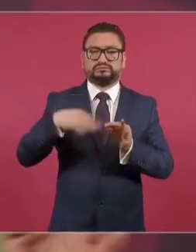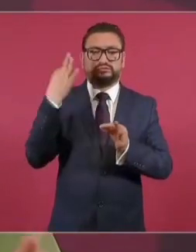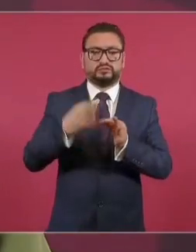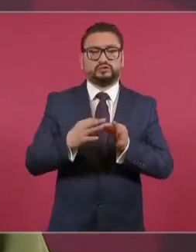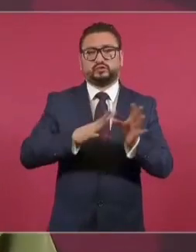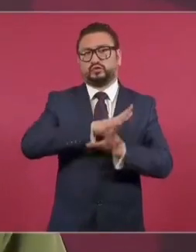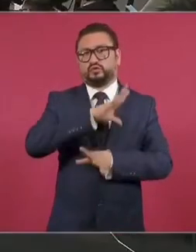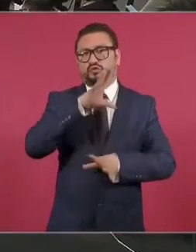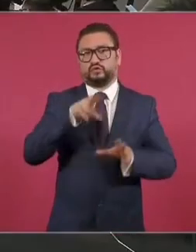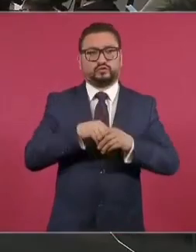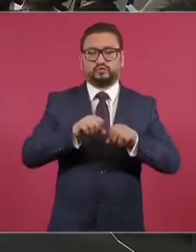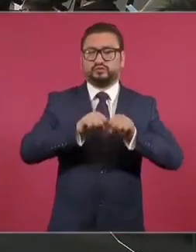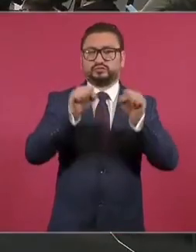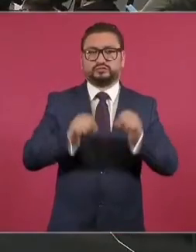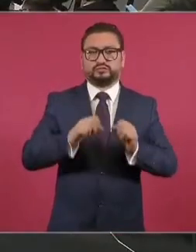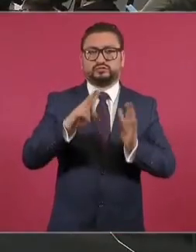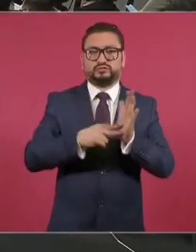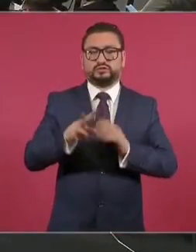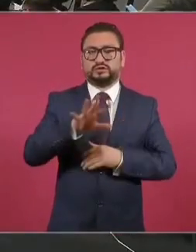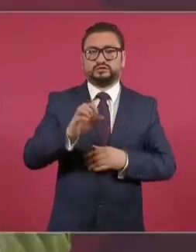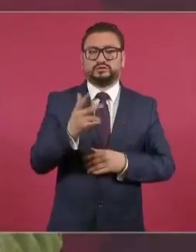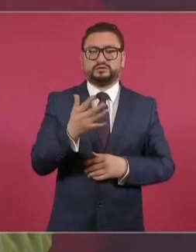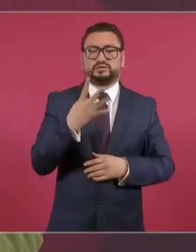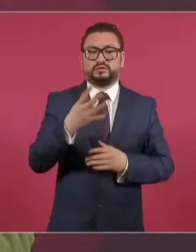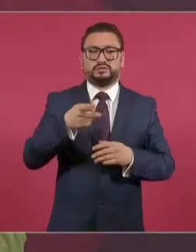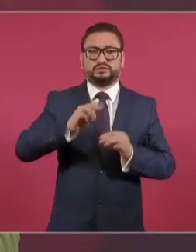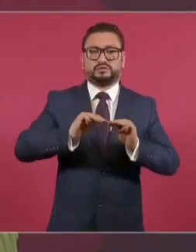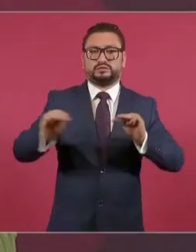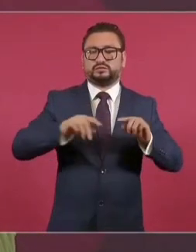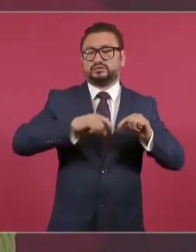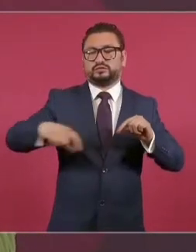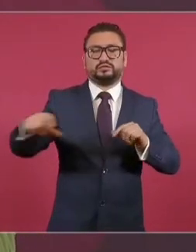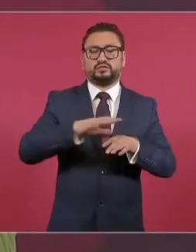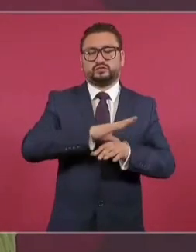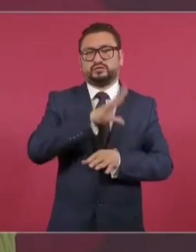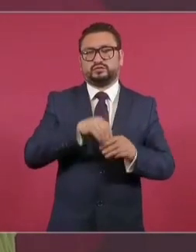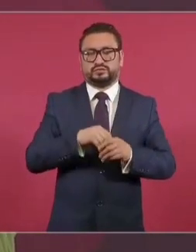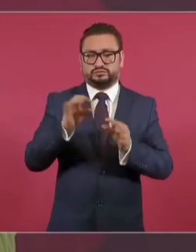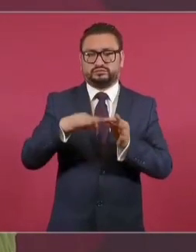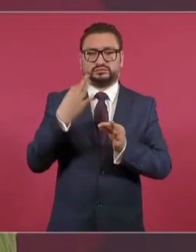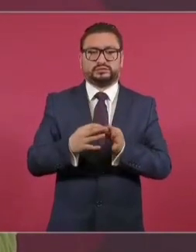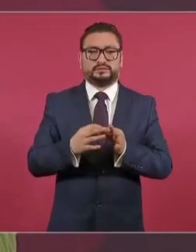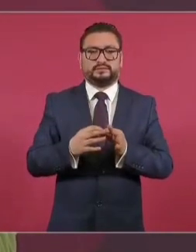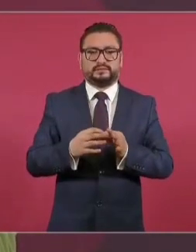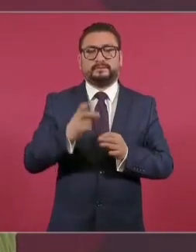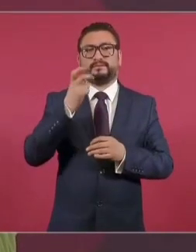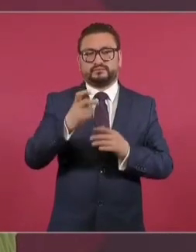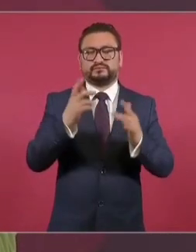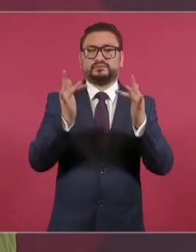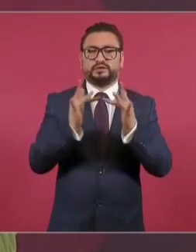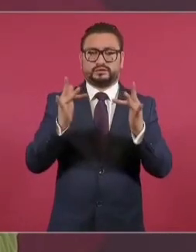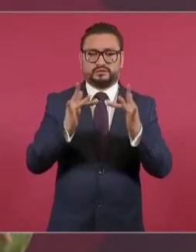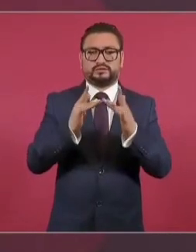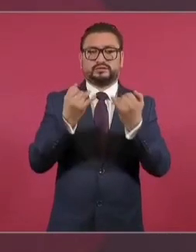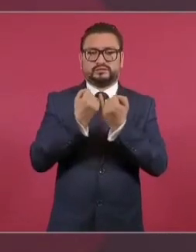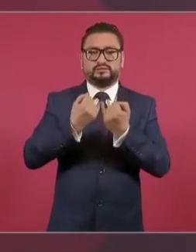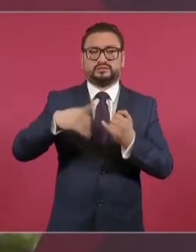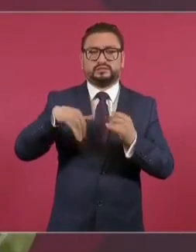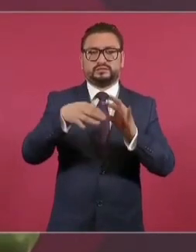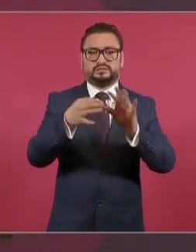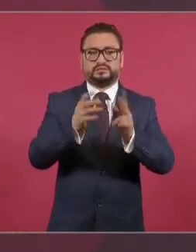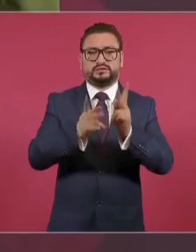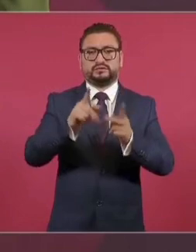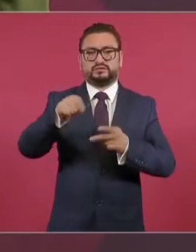concluidos todos los sistemas ferroviarios, es decir, los 1.554 kilómetros de vía se tendrán para esa fecha. La conexión que estamos hablando, que